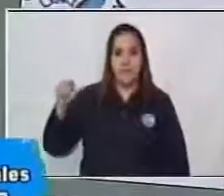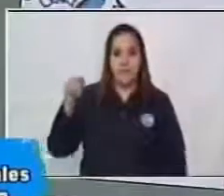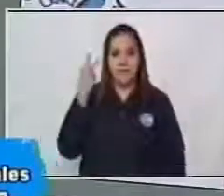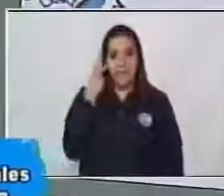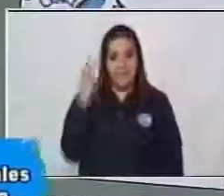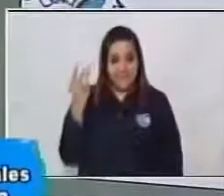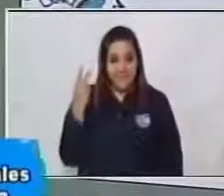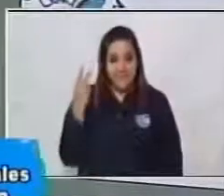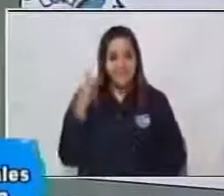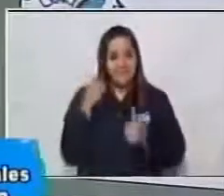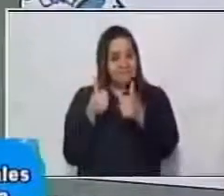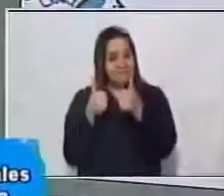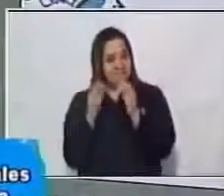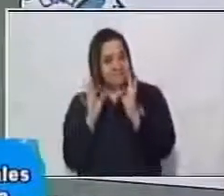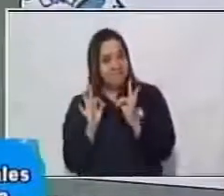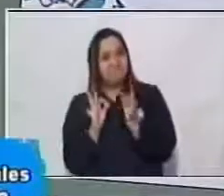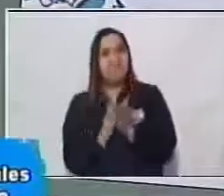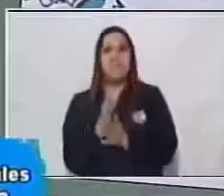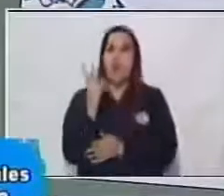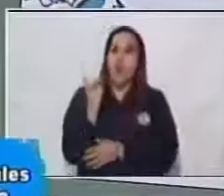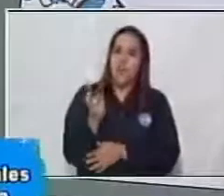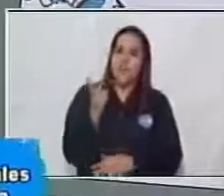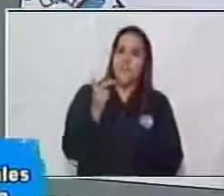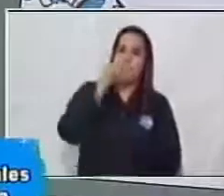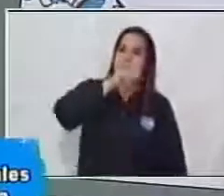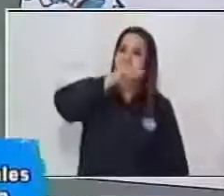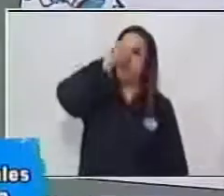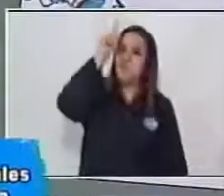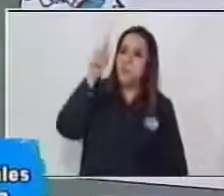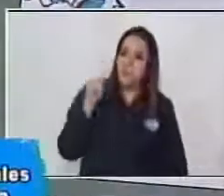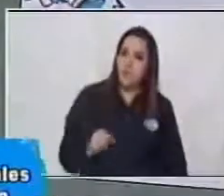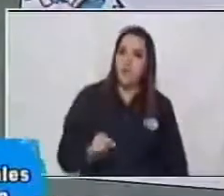1, 2. ¡Excelente! Una vez más.